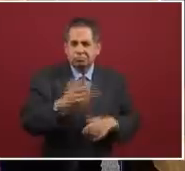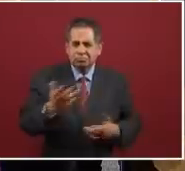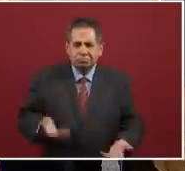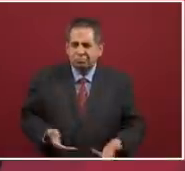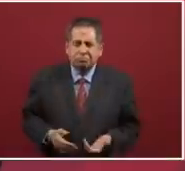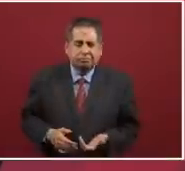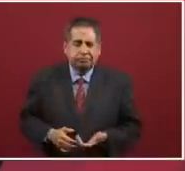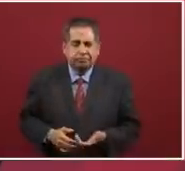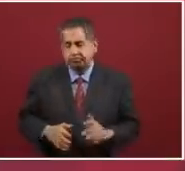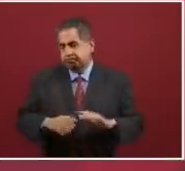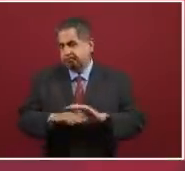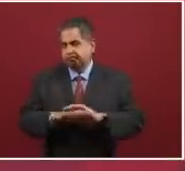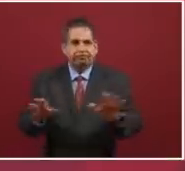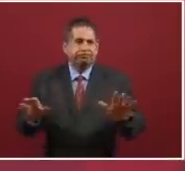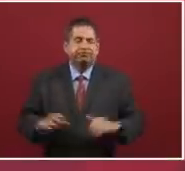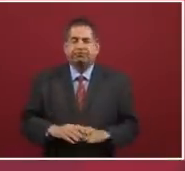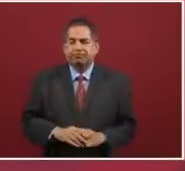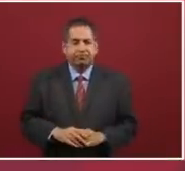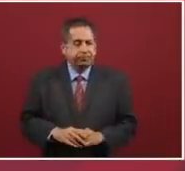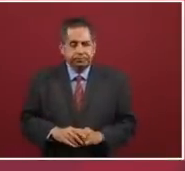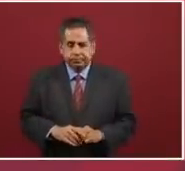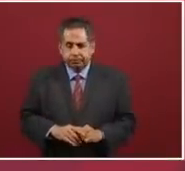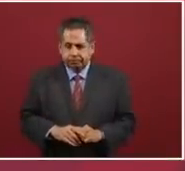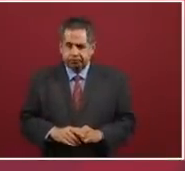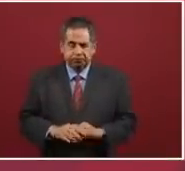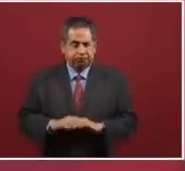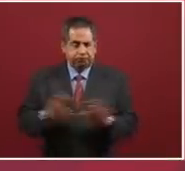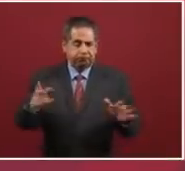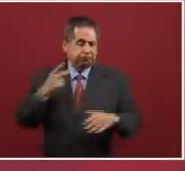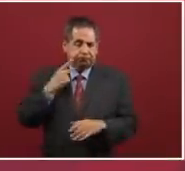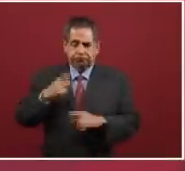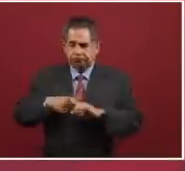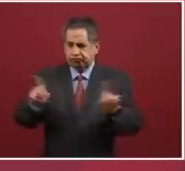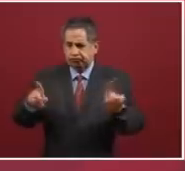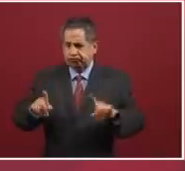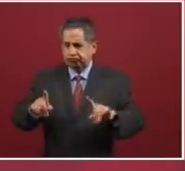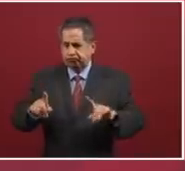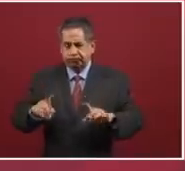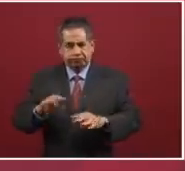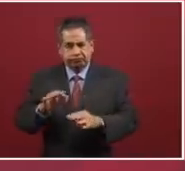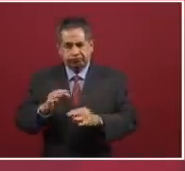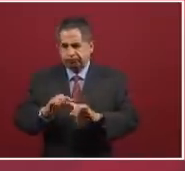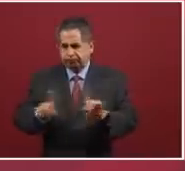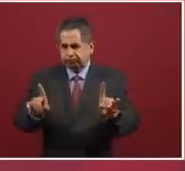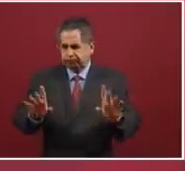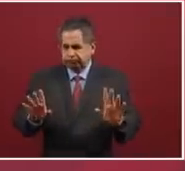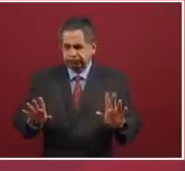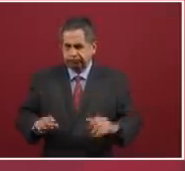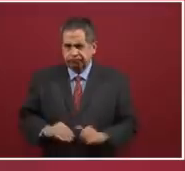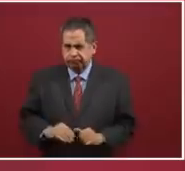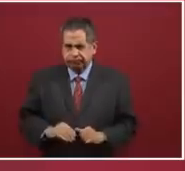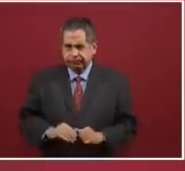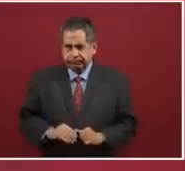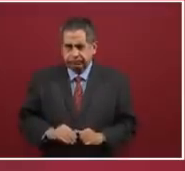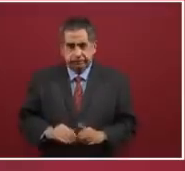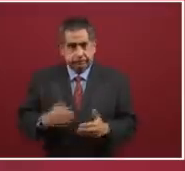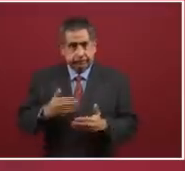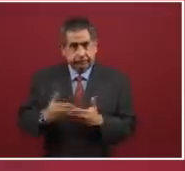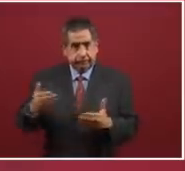Entonces, ahora la política es distinta. Ahora